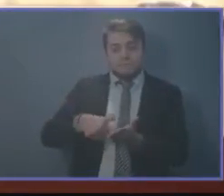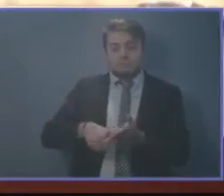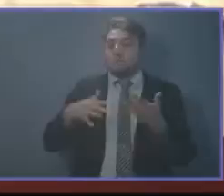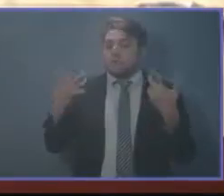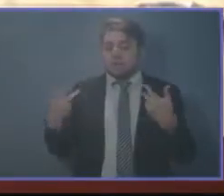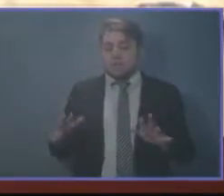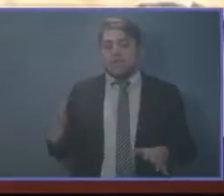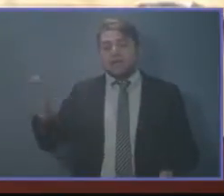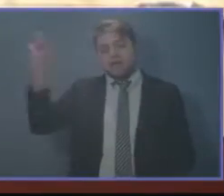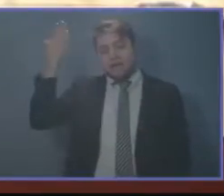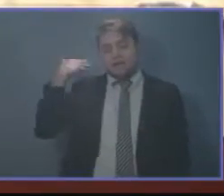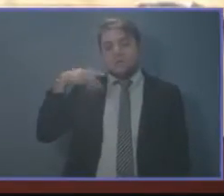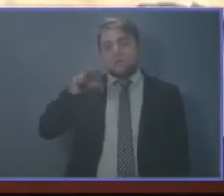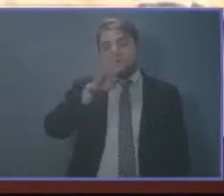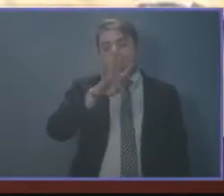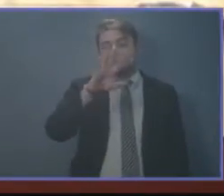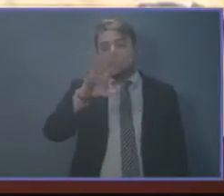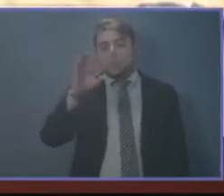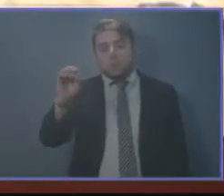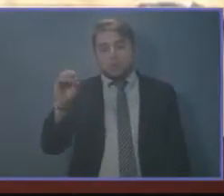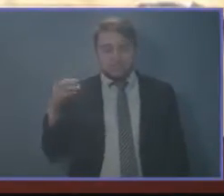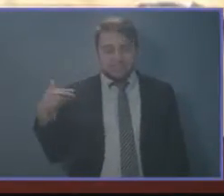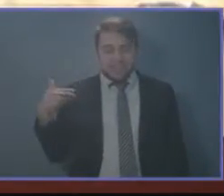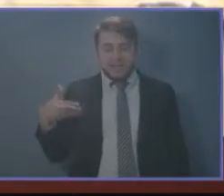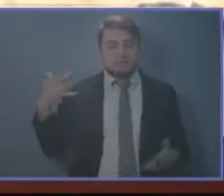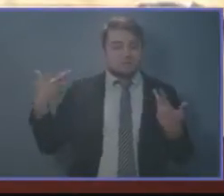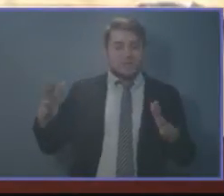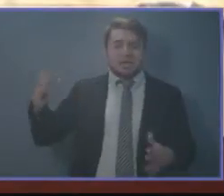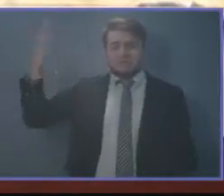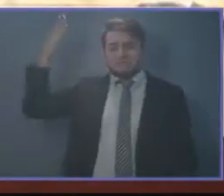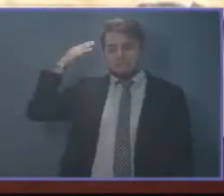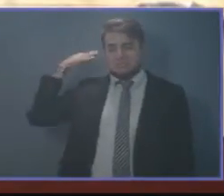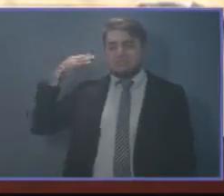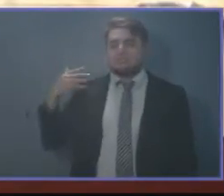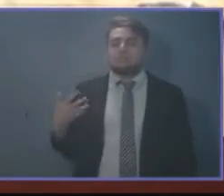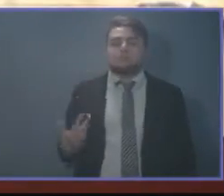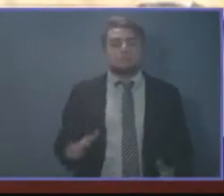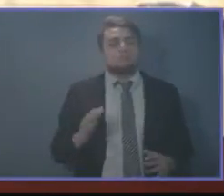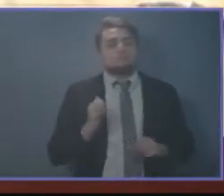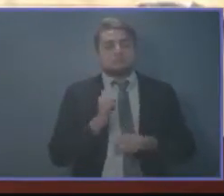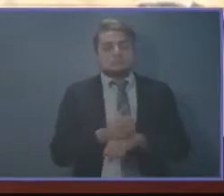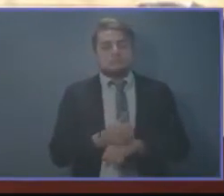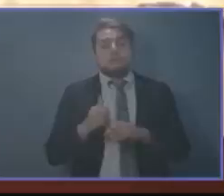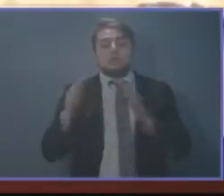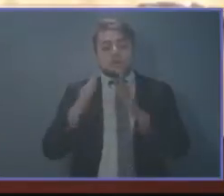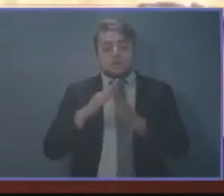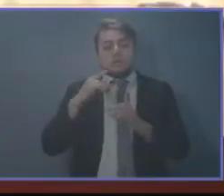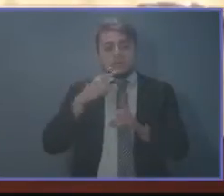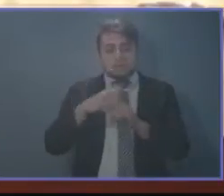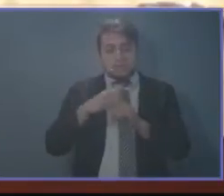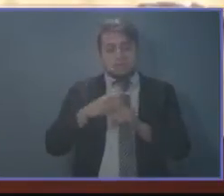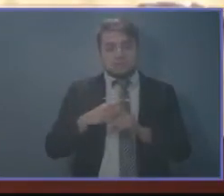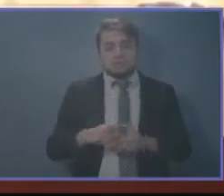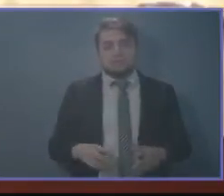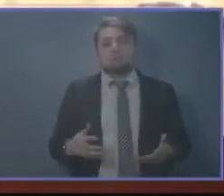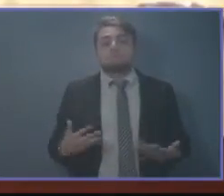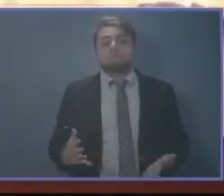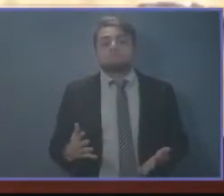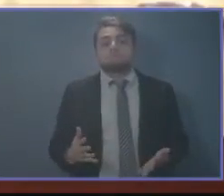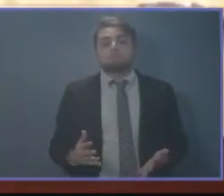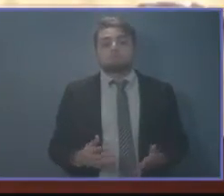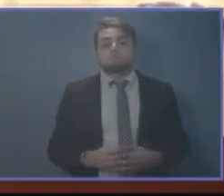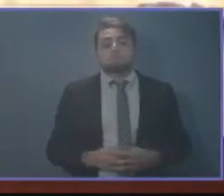hace 450 años tenía realmente una iglesia parroquial declarada